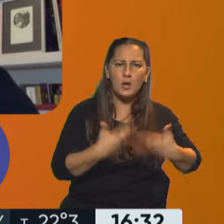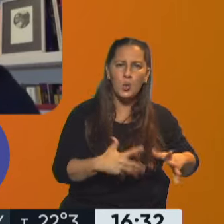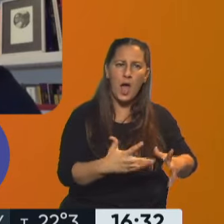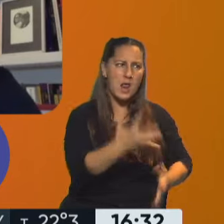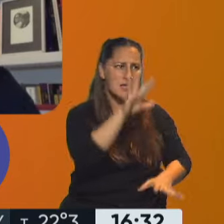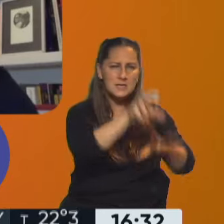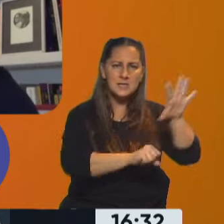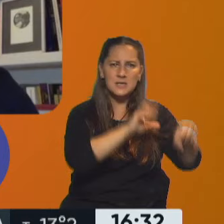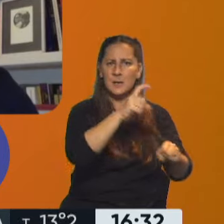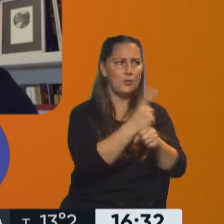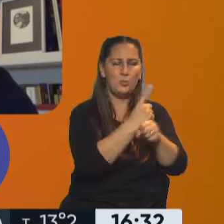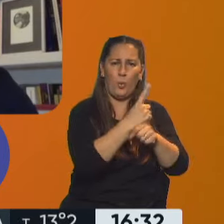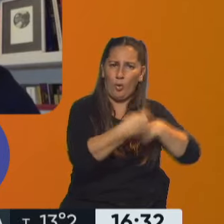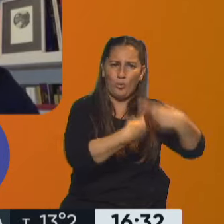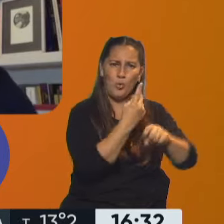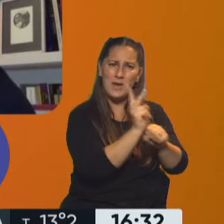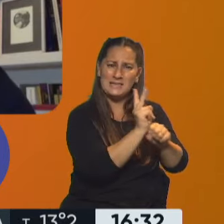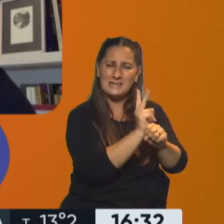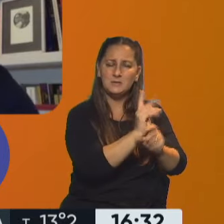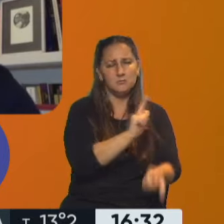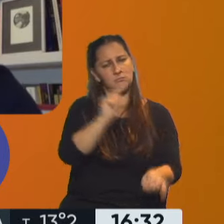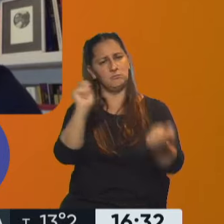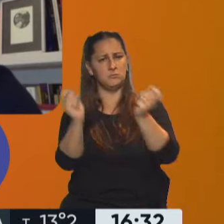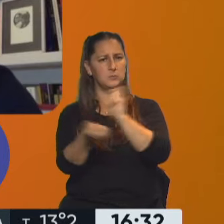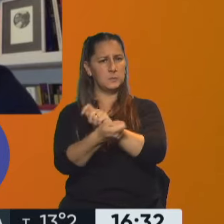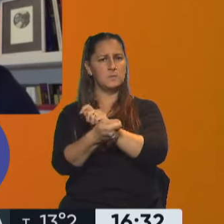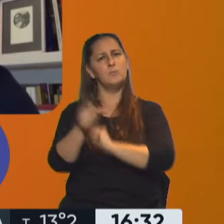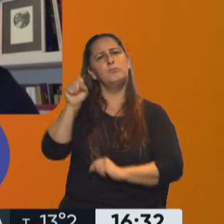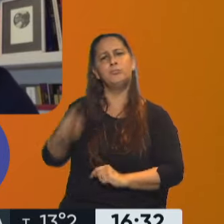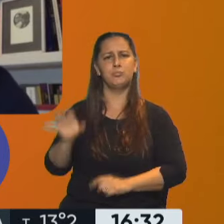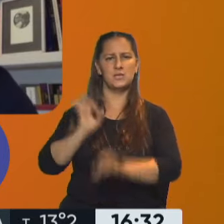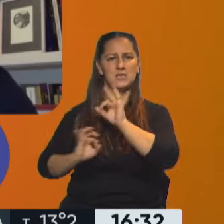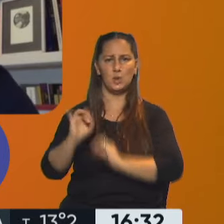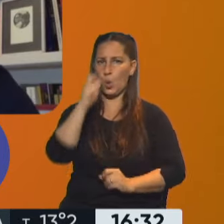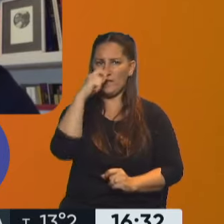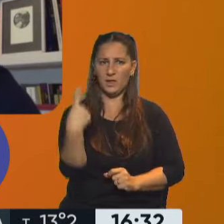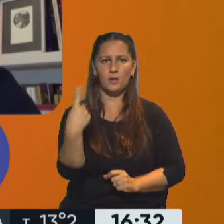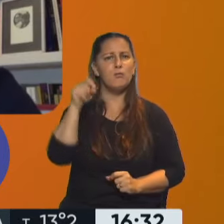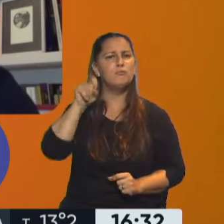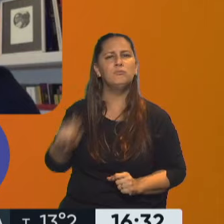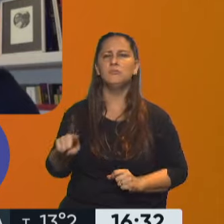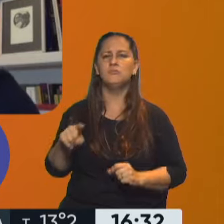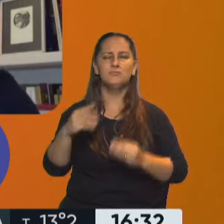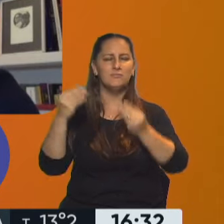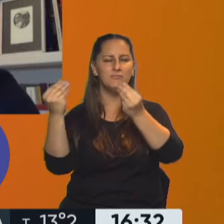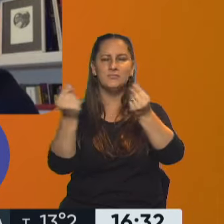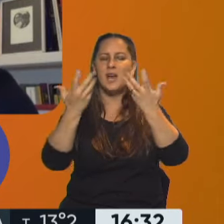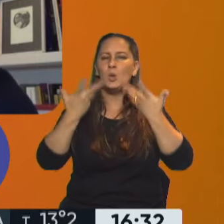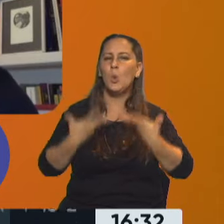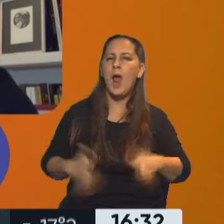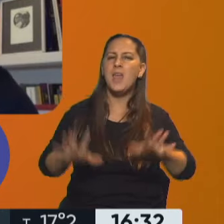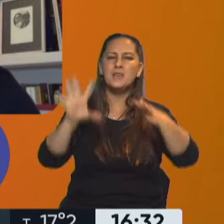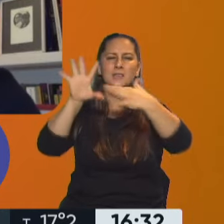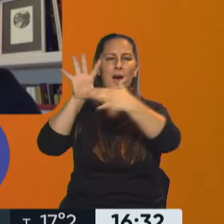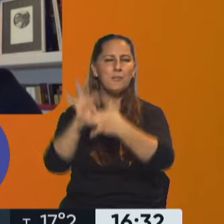muy insustentable, y pasar a otro más propio del siglo XXI, que sea armónico con la naturaleza y al